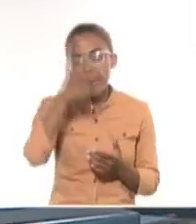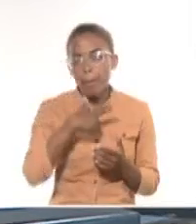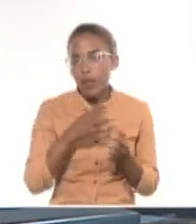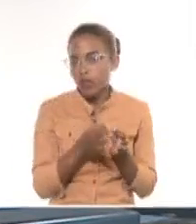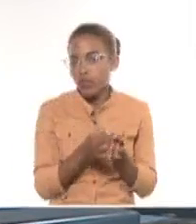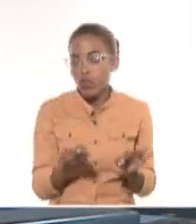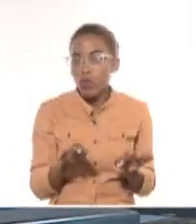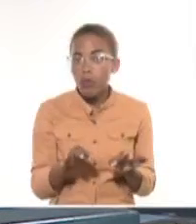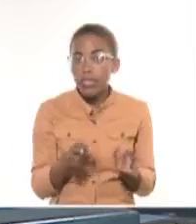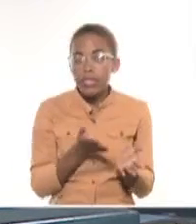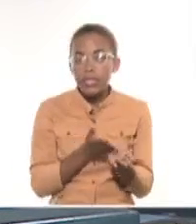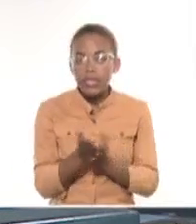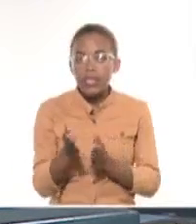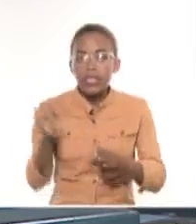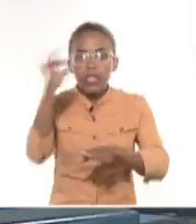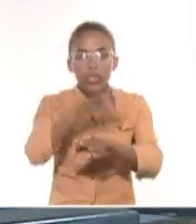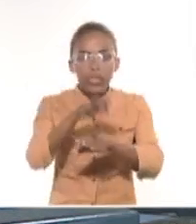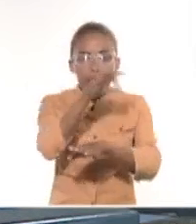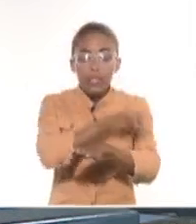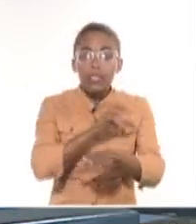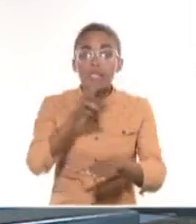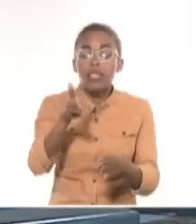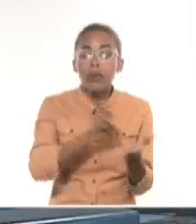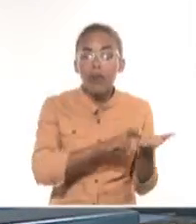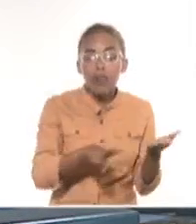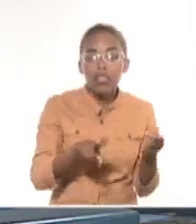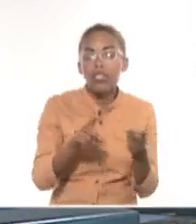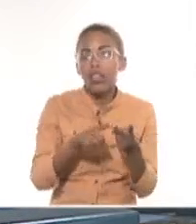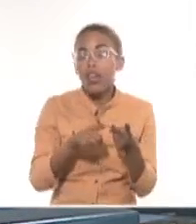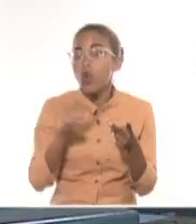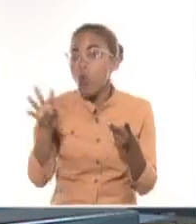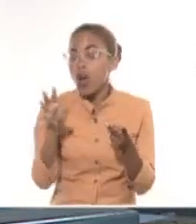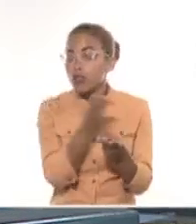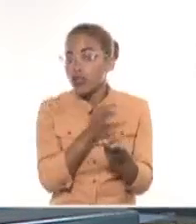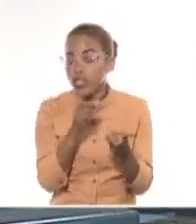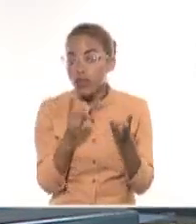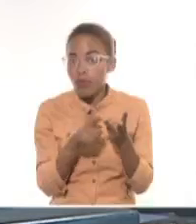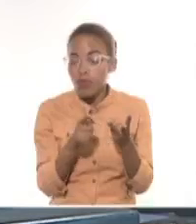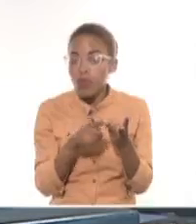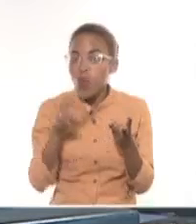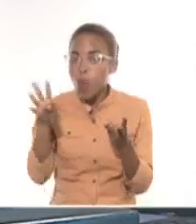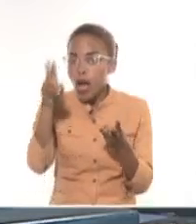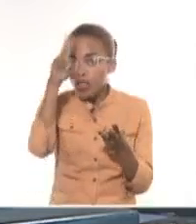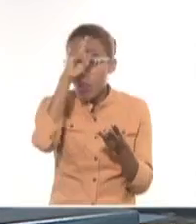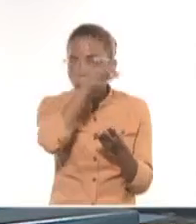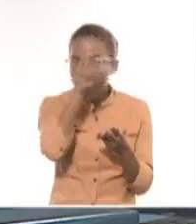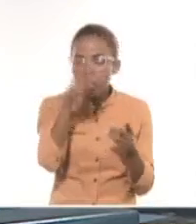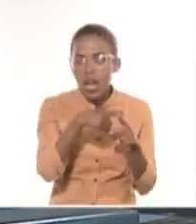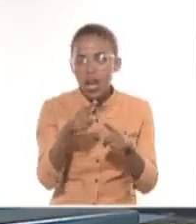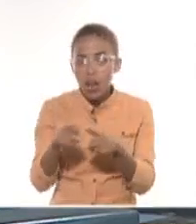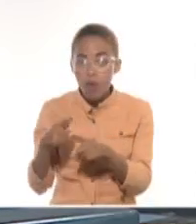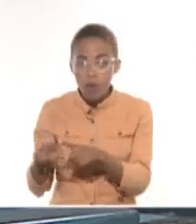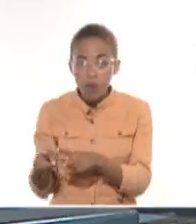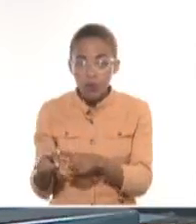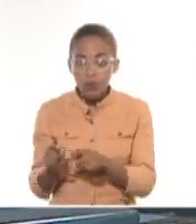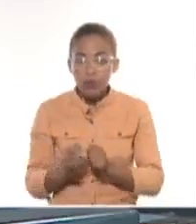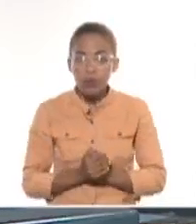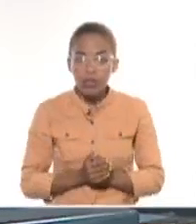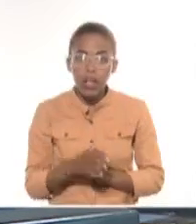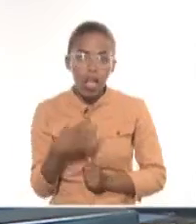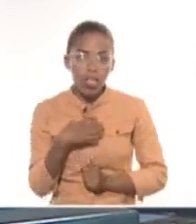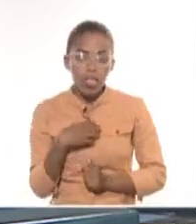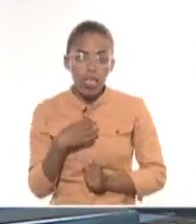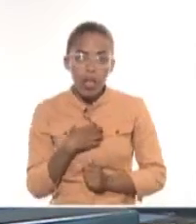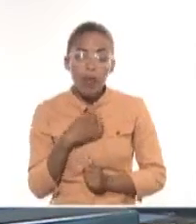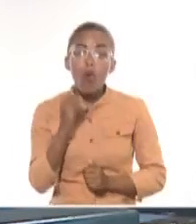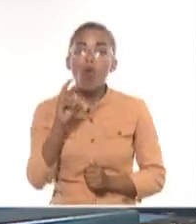dengue en 3 provincias, 4 municipios, 4 áreas de salud. Tenemos Oropouche también,